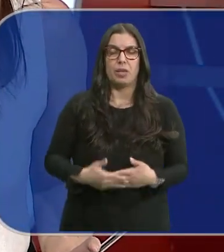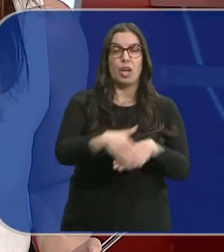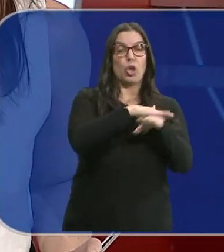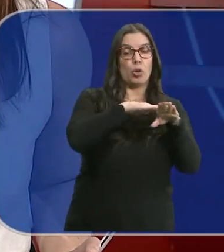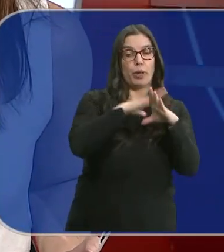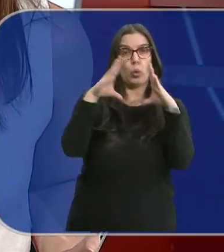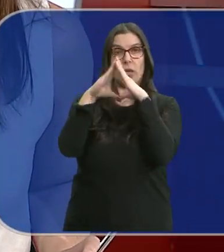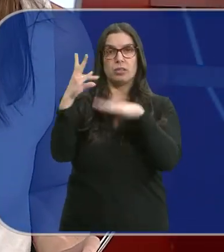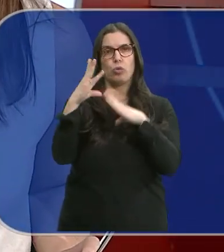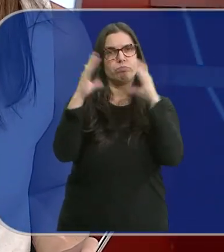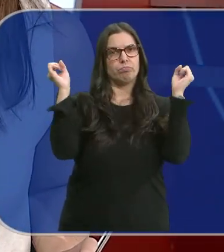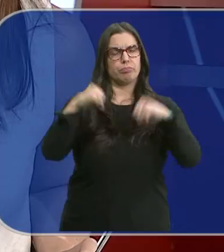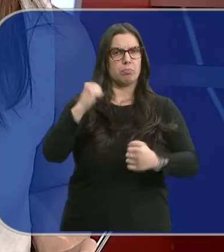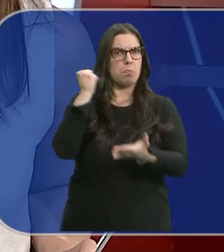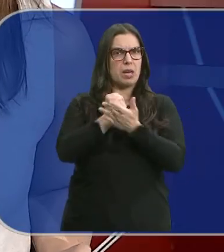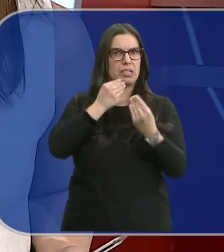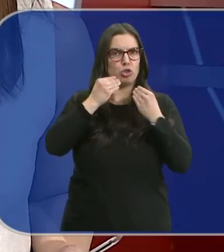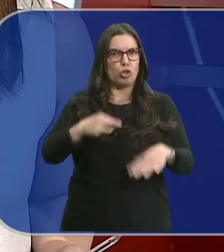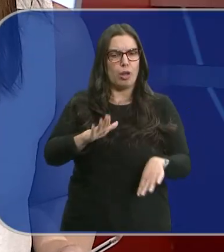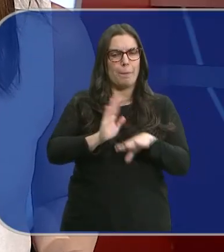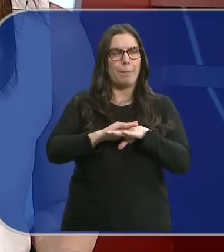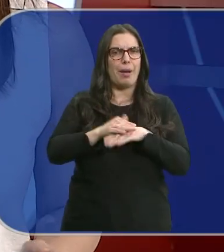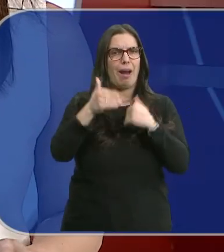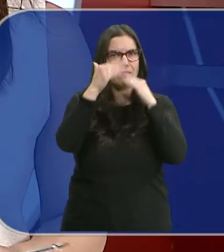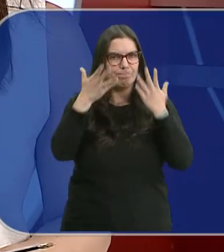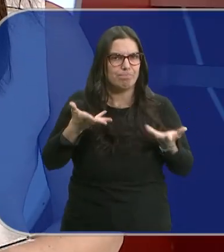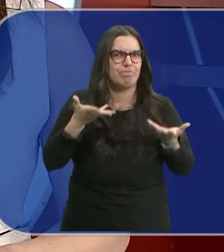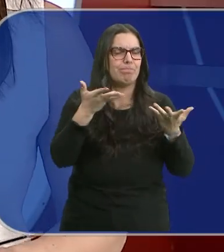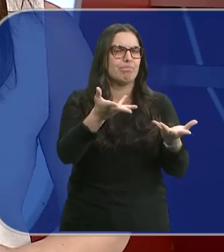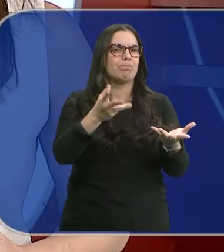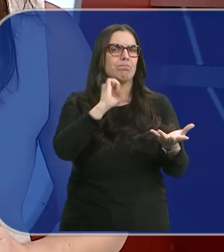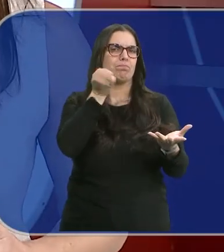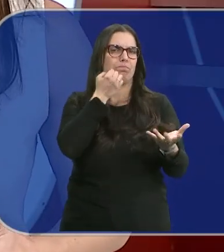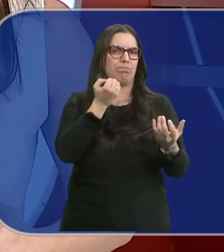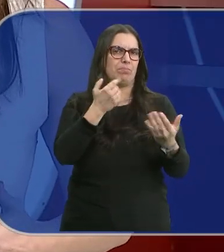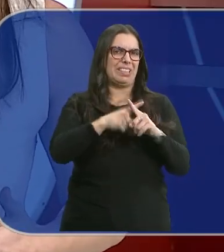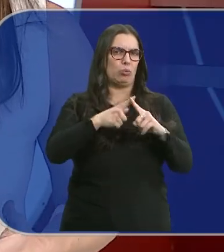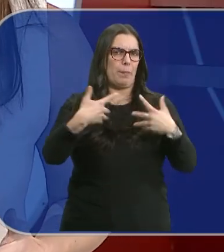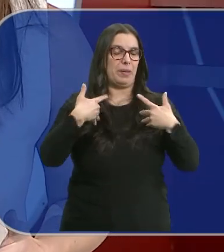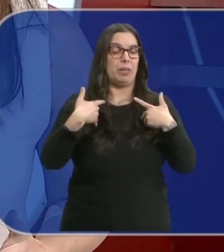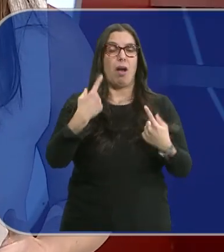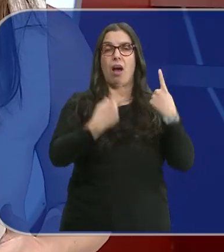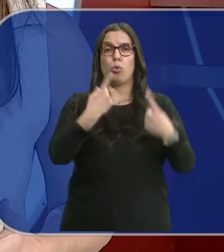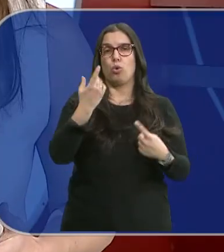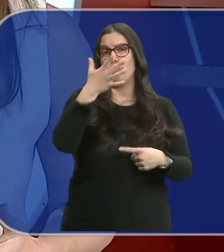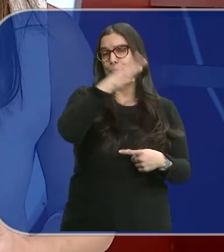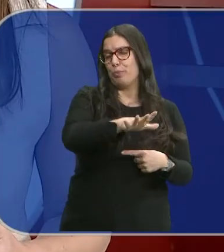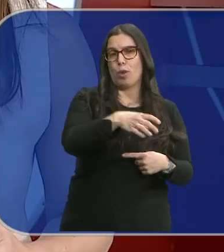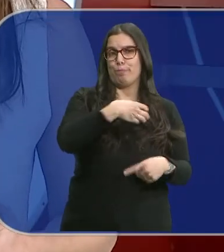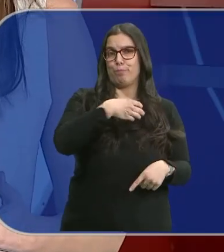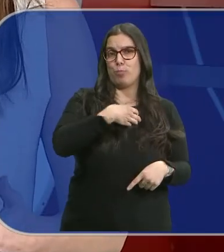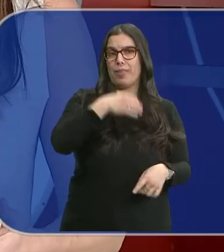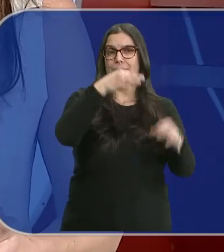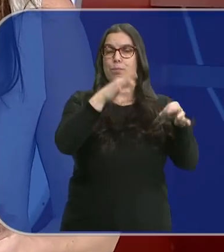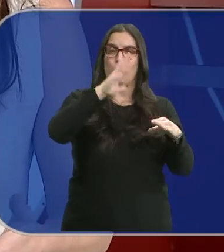Gobierno e Iglesia llegan a un acuerdo histórico para la reparación de las víctimas de abusos, casos en los que ya no es posible la vía judicial porque